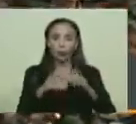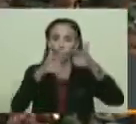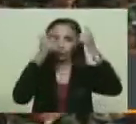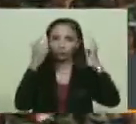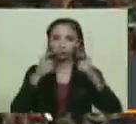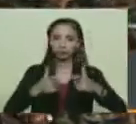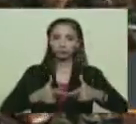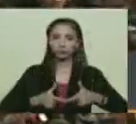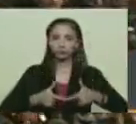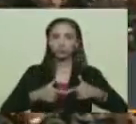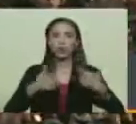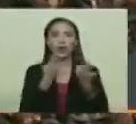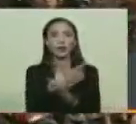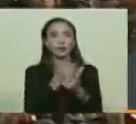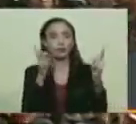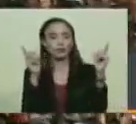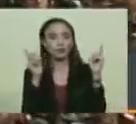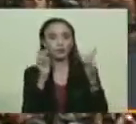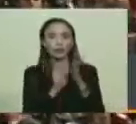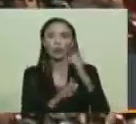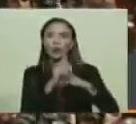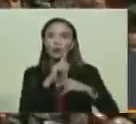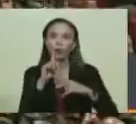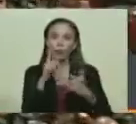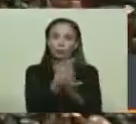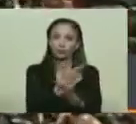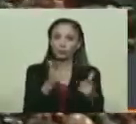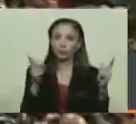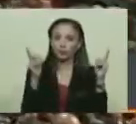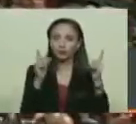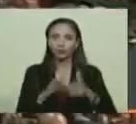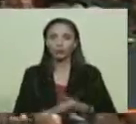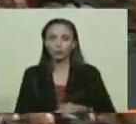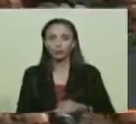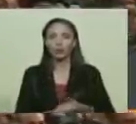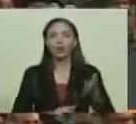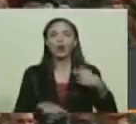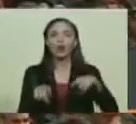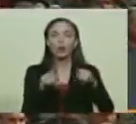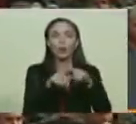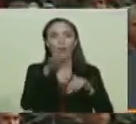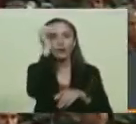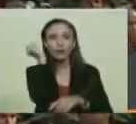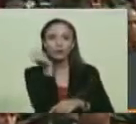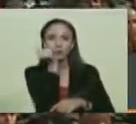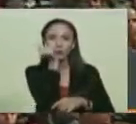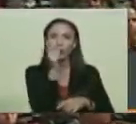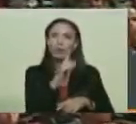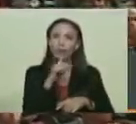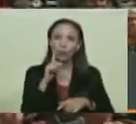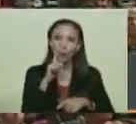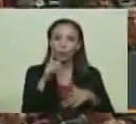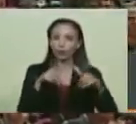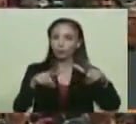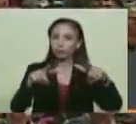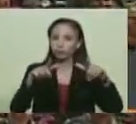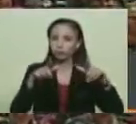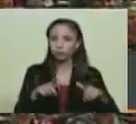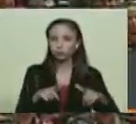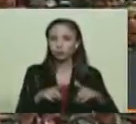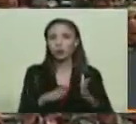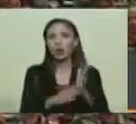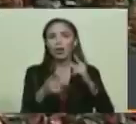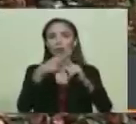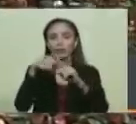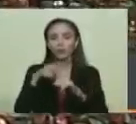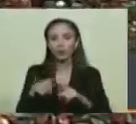Orden Libertadores y Libertadoras en tercera clase. Orden Francisco de Miranda en segunda clase. Reciben José